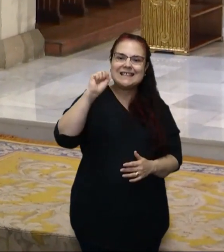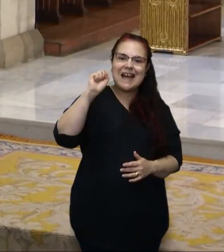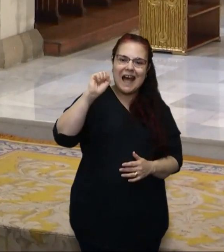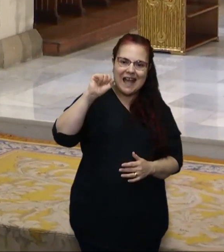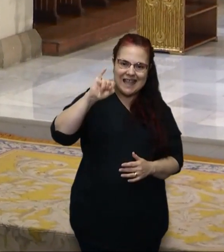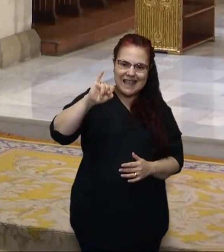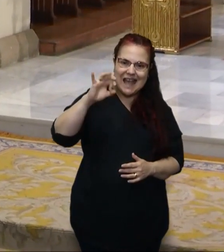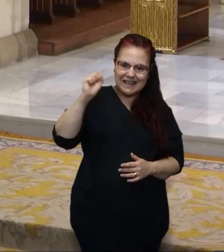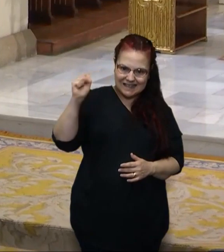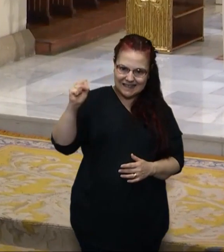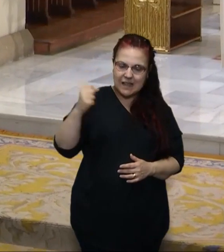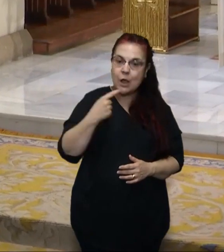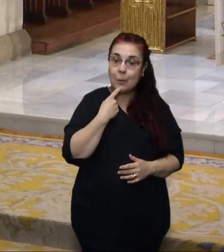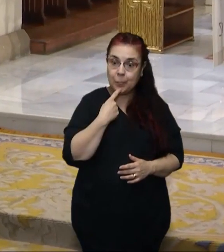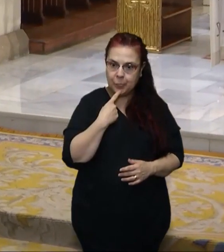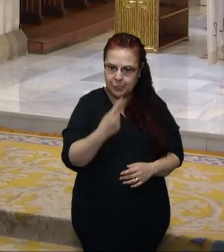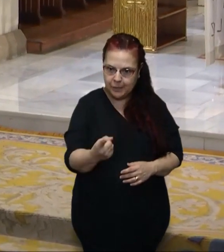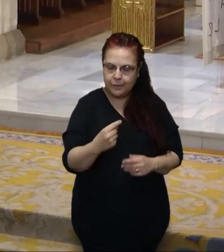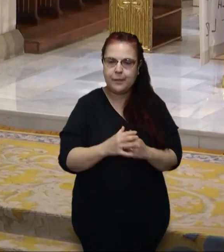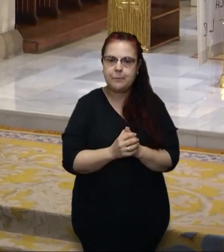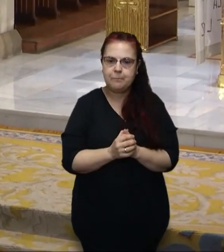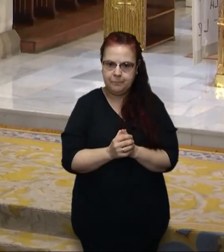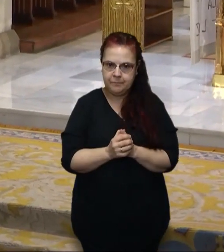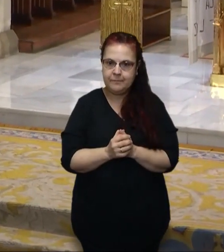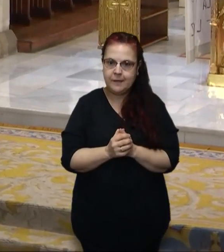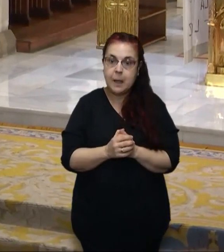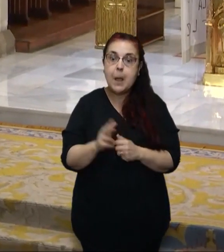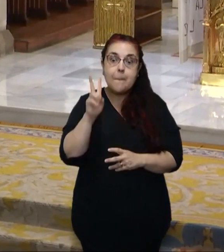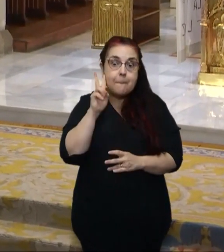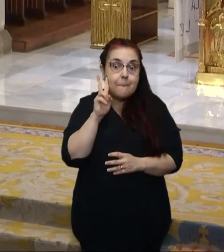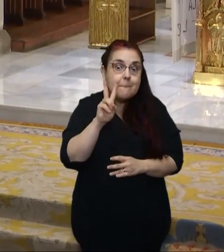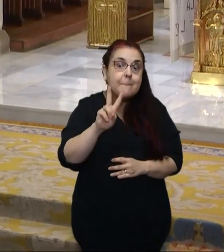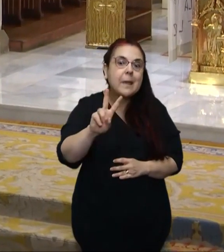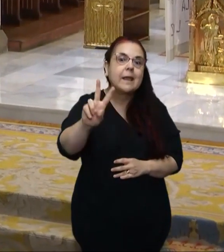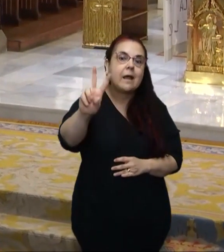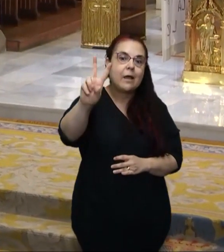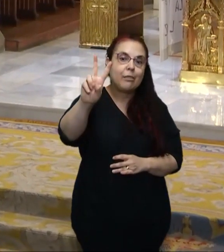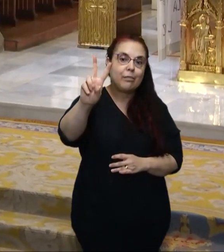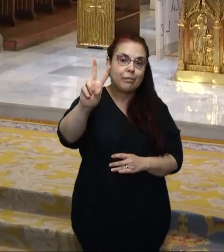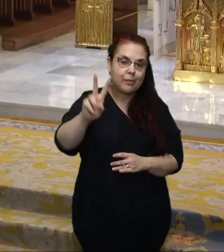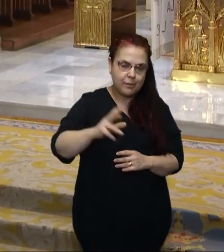Y es el imperativo: mirad.